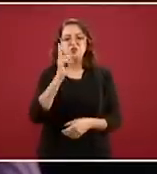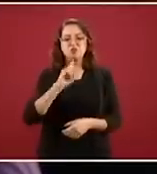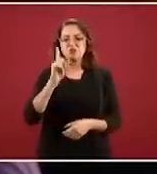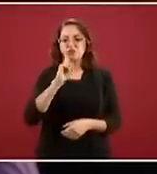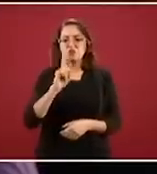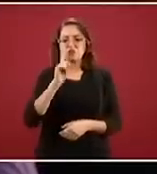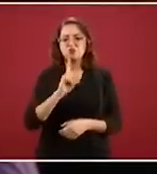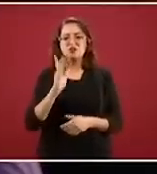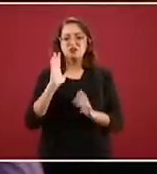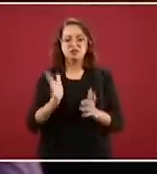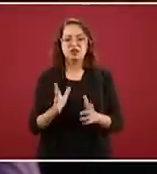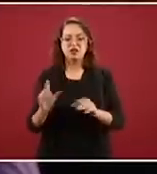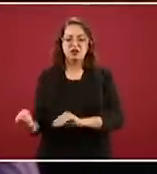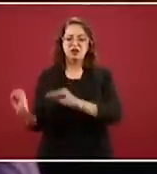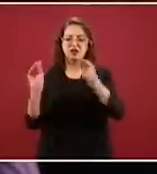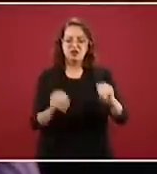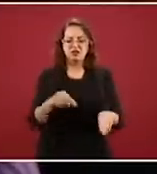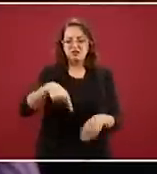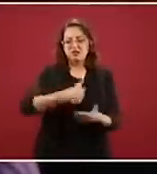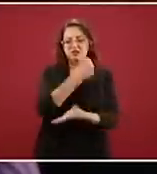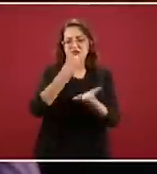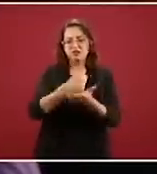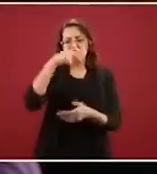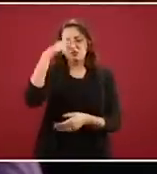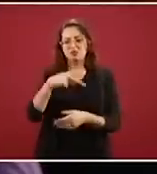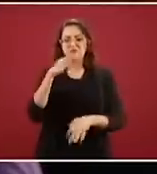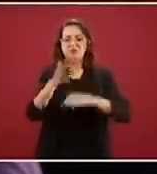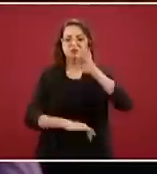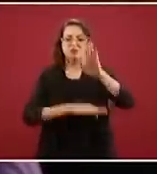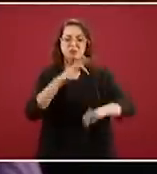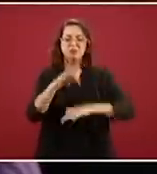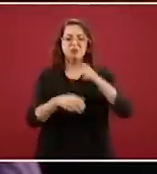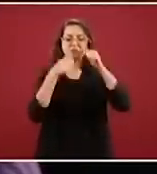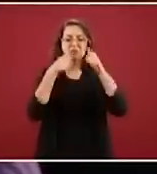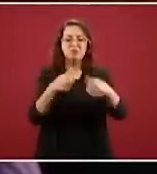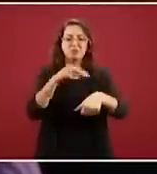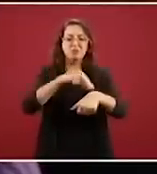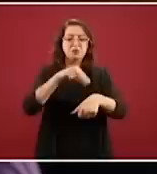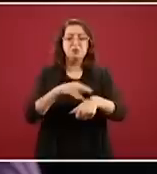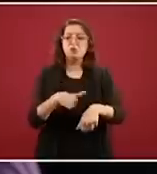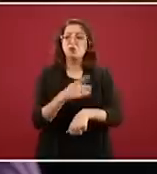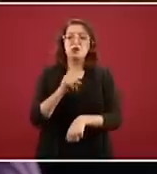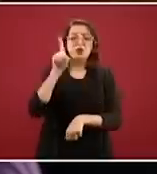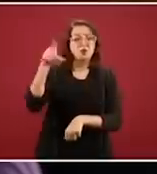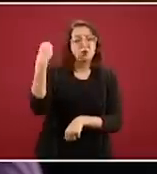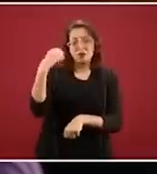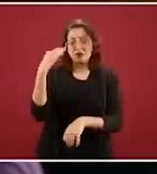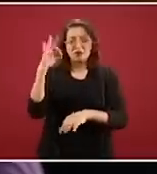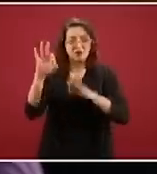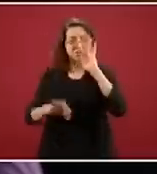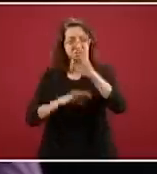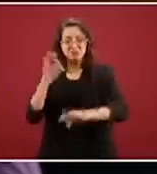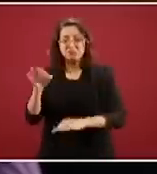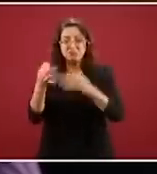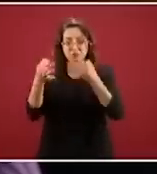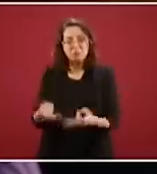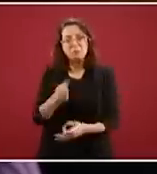ya trasladada a la Ciudad de México para su atención, porque también igual no había sido atendida de manera adecuada, al